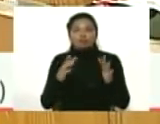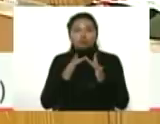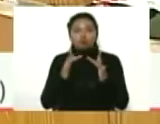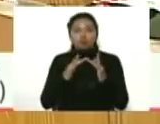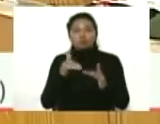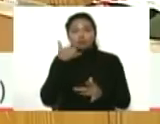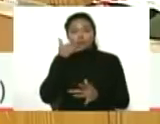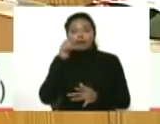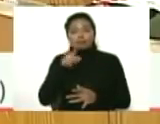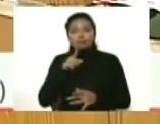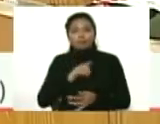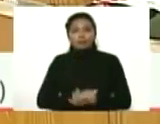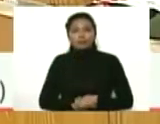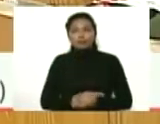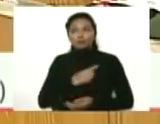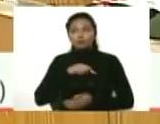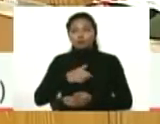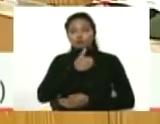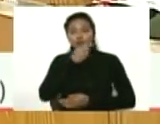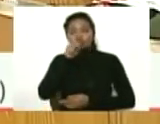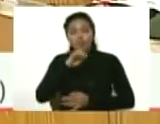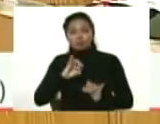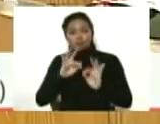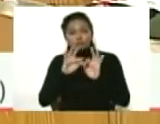una llamada telefónica, que nuestro almirante en jefe,